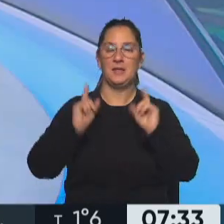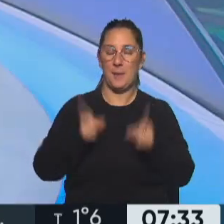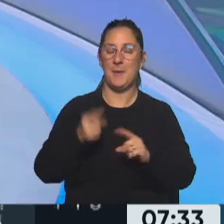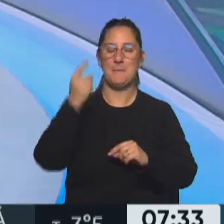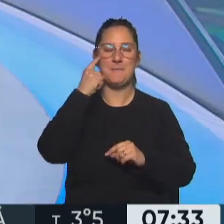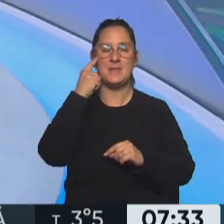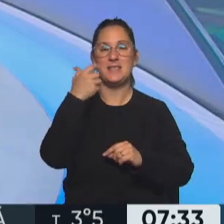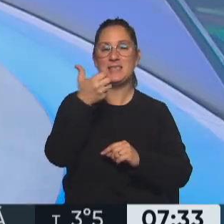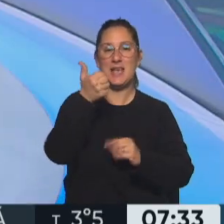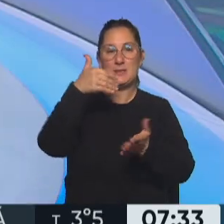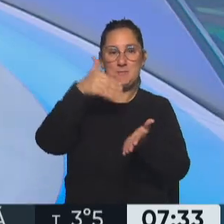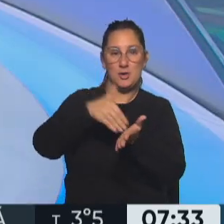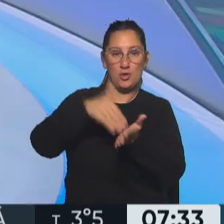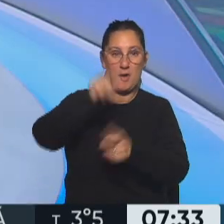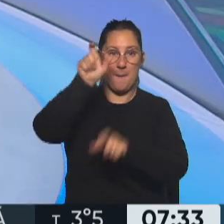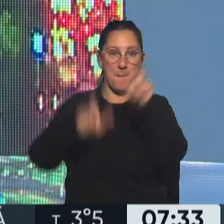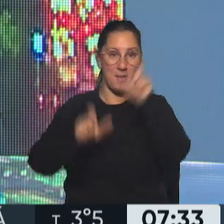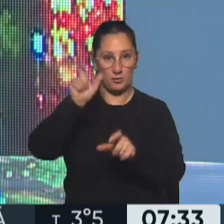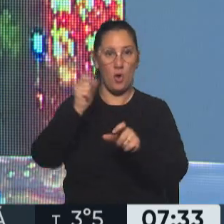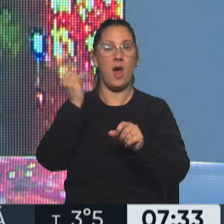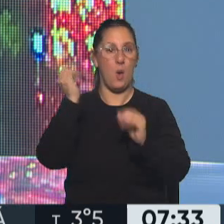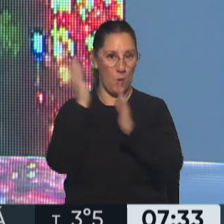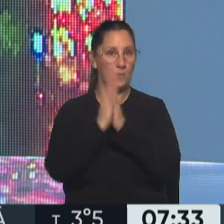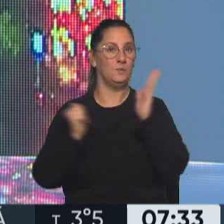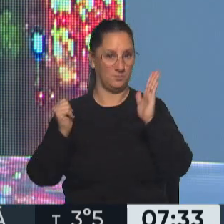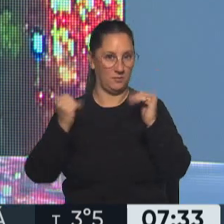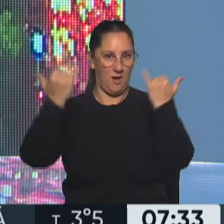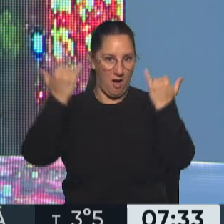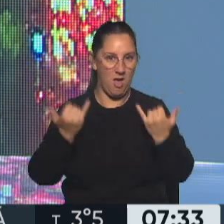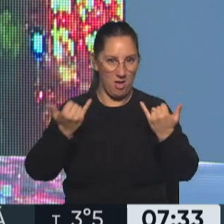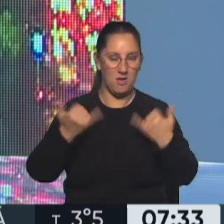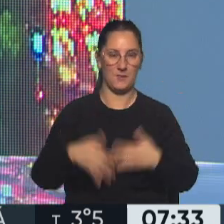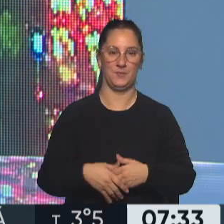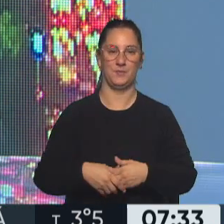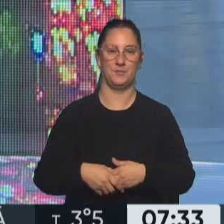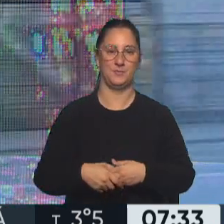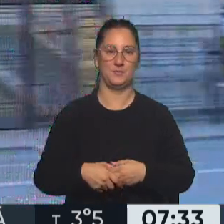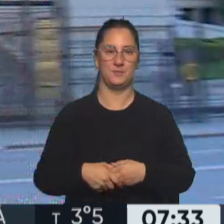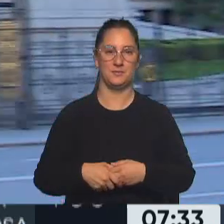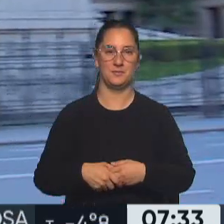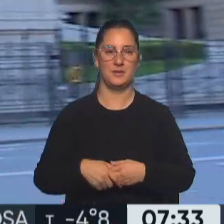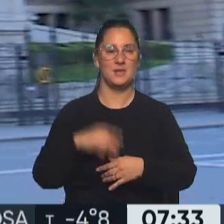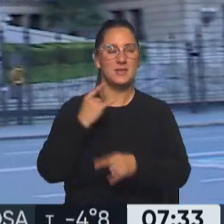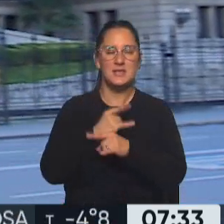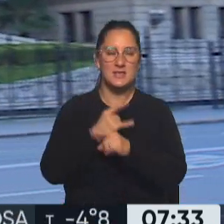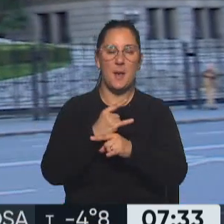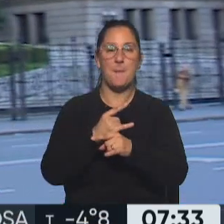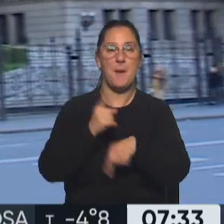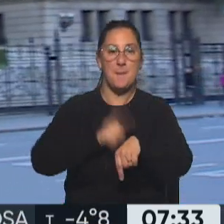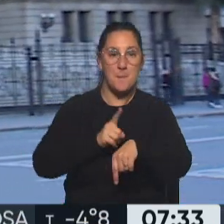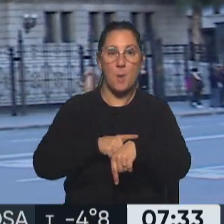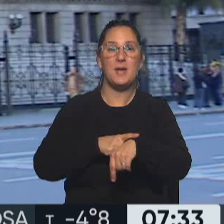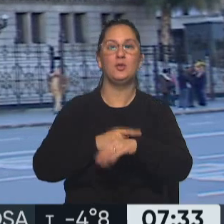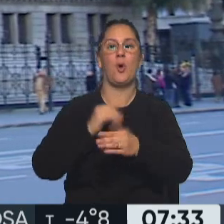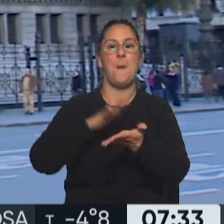hay 6 millones y pico de trabajadores que están registrados, o sea claro, que también es un tema y que siempre, recurrentemente, cada vez que se subió